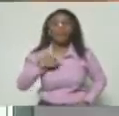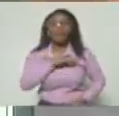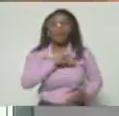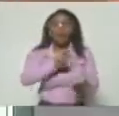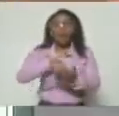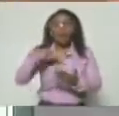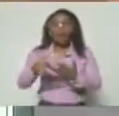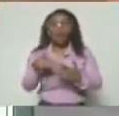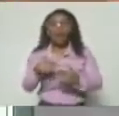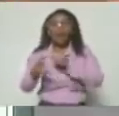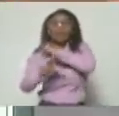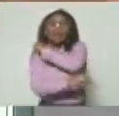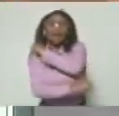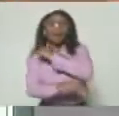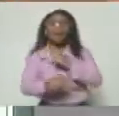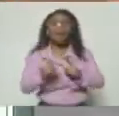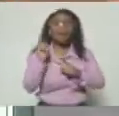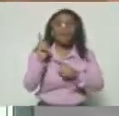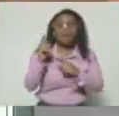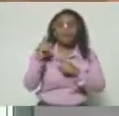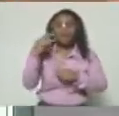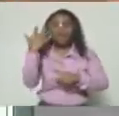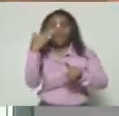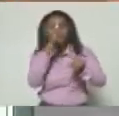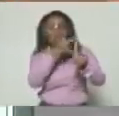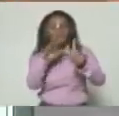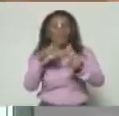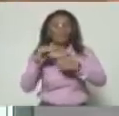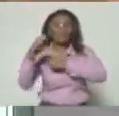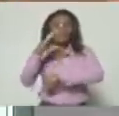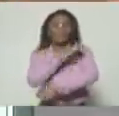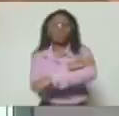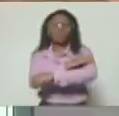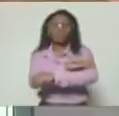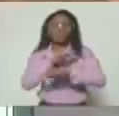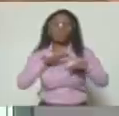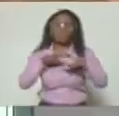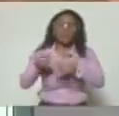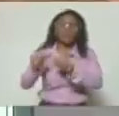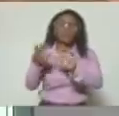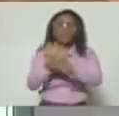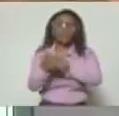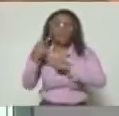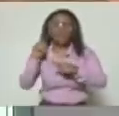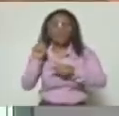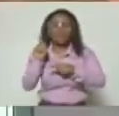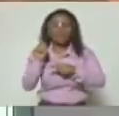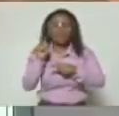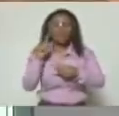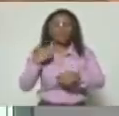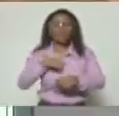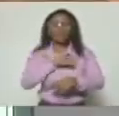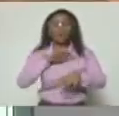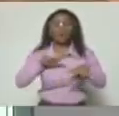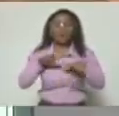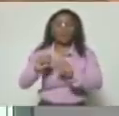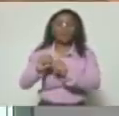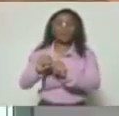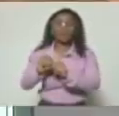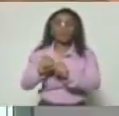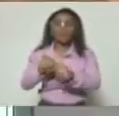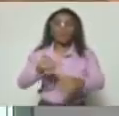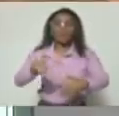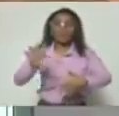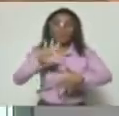las trampas de las oligarquías que en connivencia con el imperialismo norteamericano